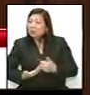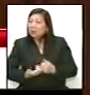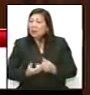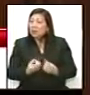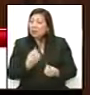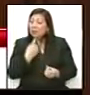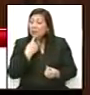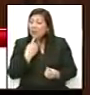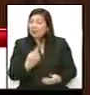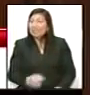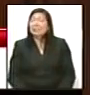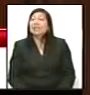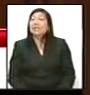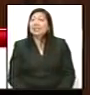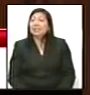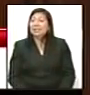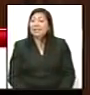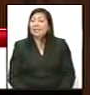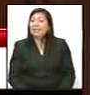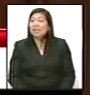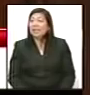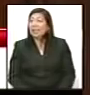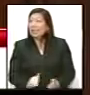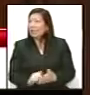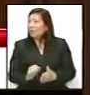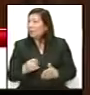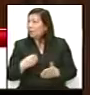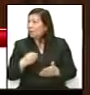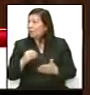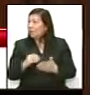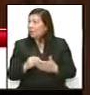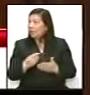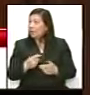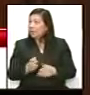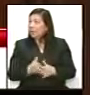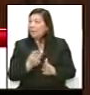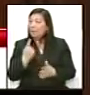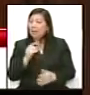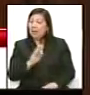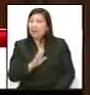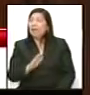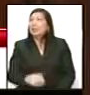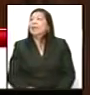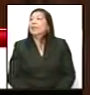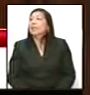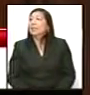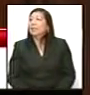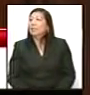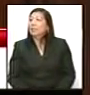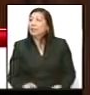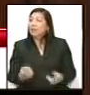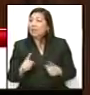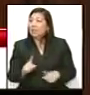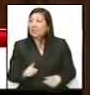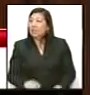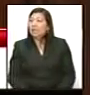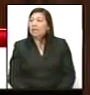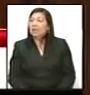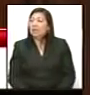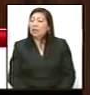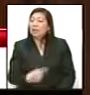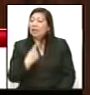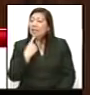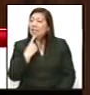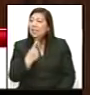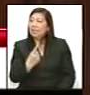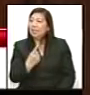decía el doctor Lamas Pucio, en una posición de ventaja para ellos. Finalmente, el acuerdo, por lo que digan,